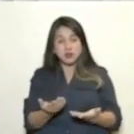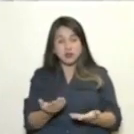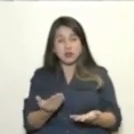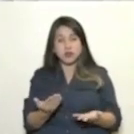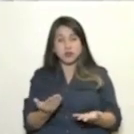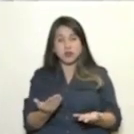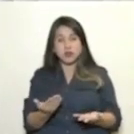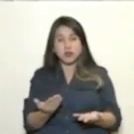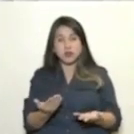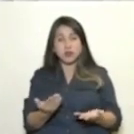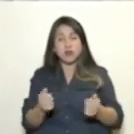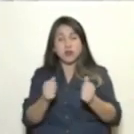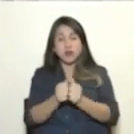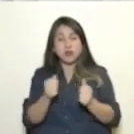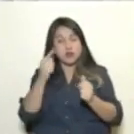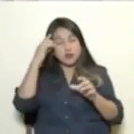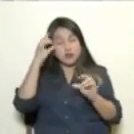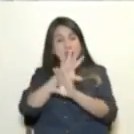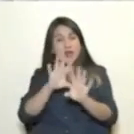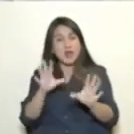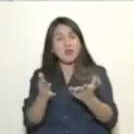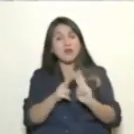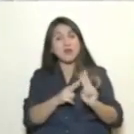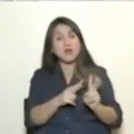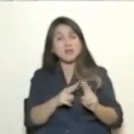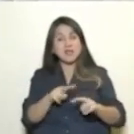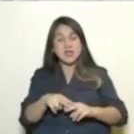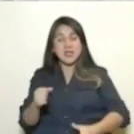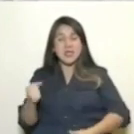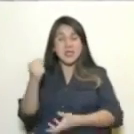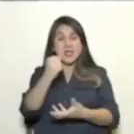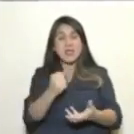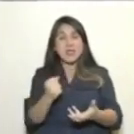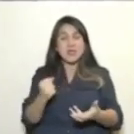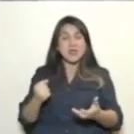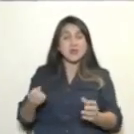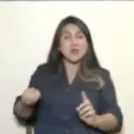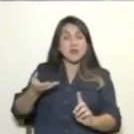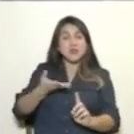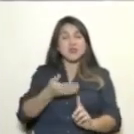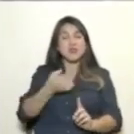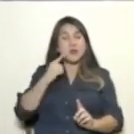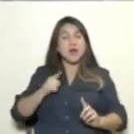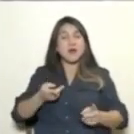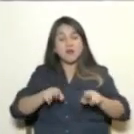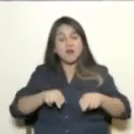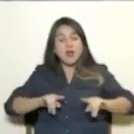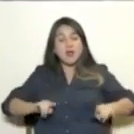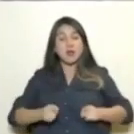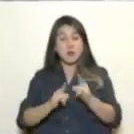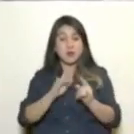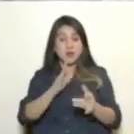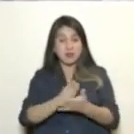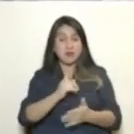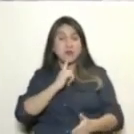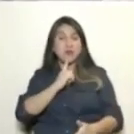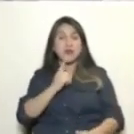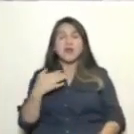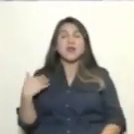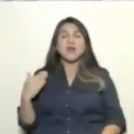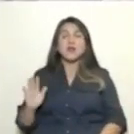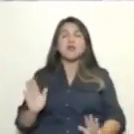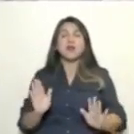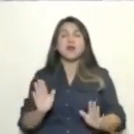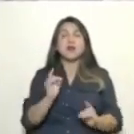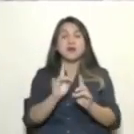que seamos capaces de interactuar, cómo vamos a hacer las inversiones para la reconstrucción que tenemos que tener, independiente de lo que